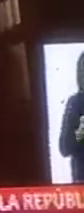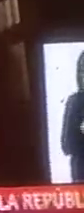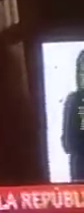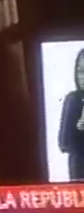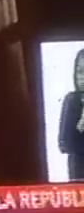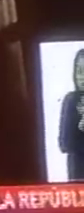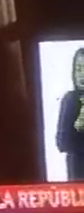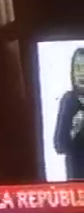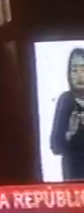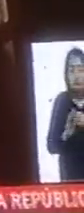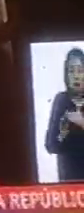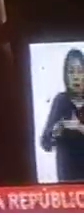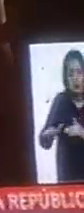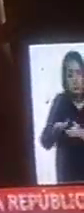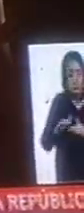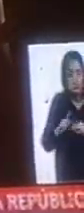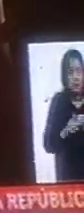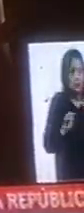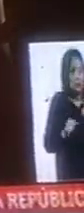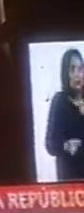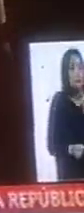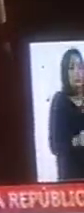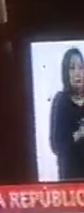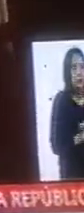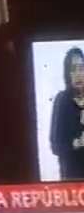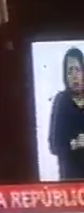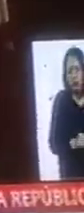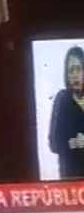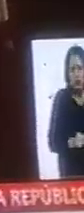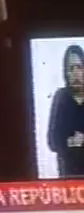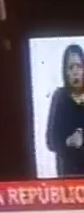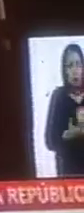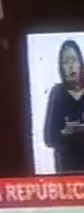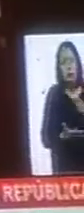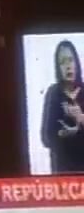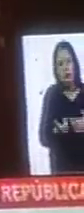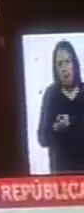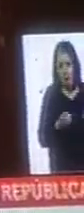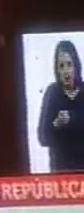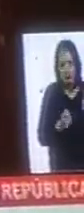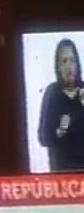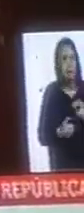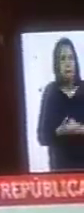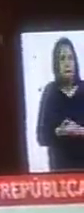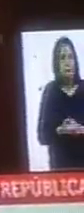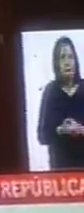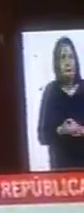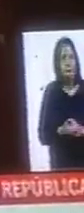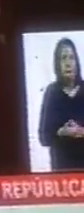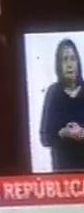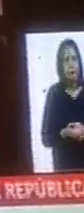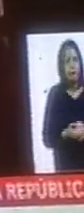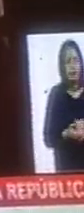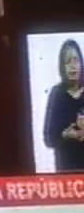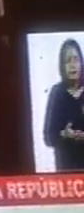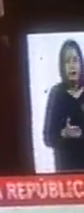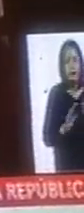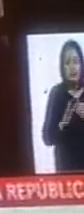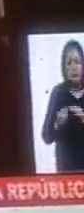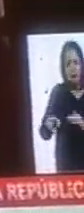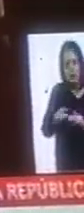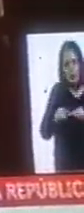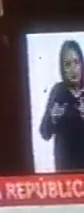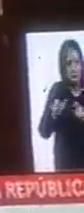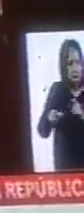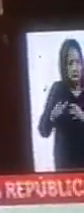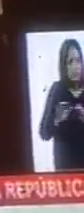comunitaria vamos a comprometer todo el aparato del estado y con nuestro pueblo movilizado